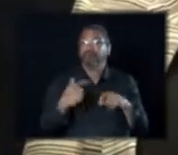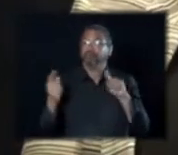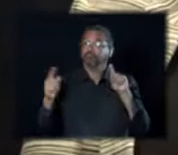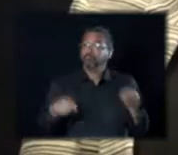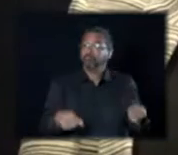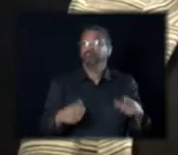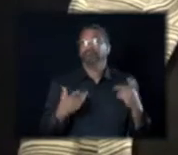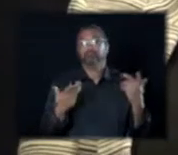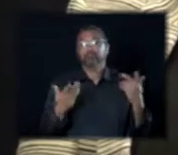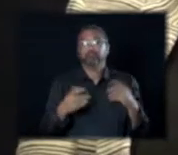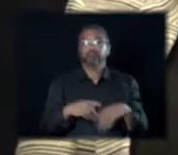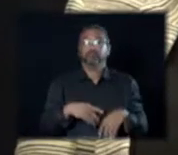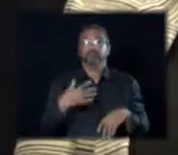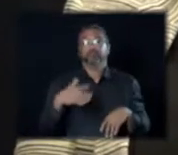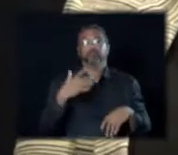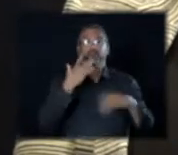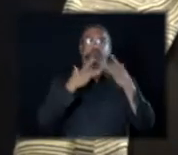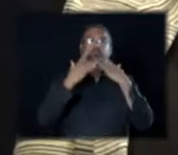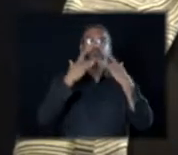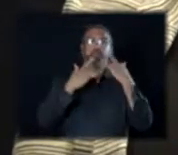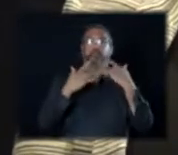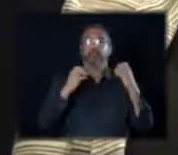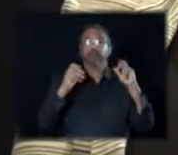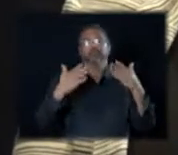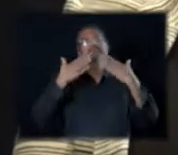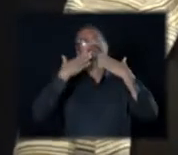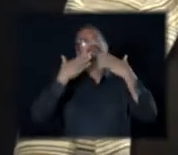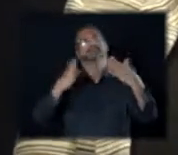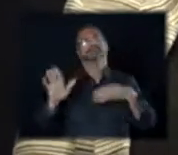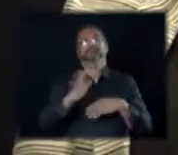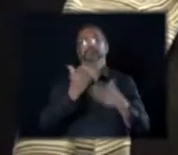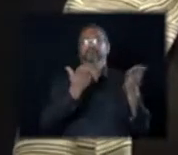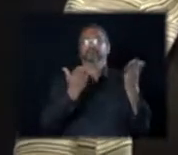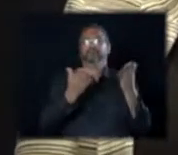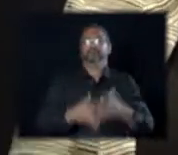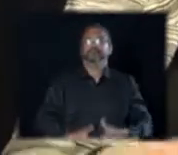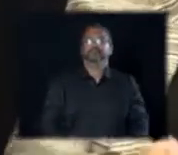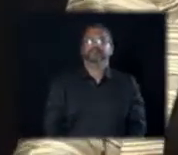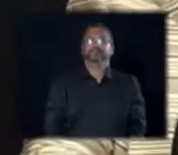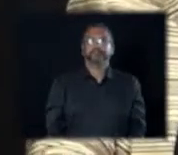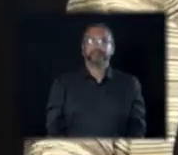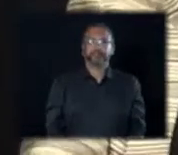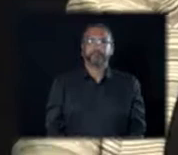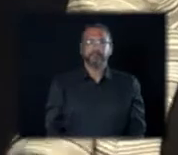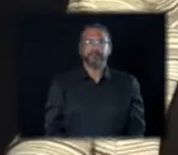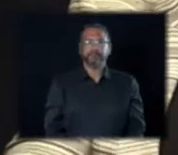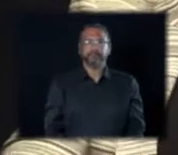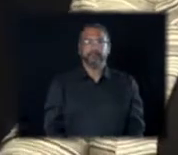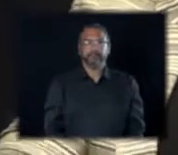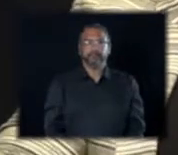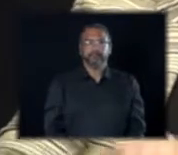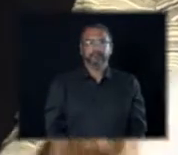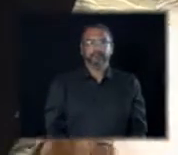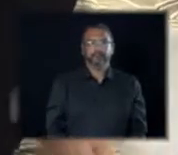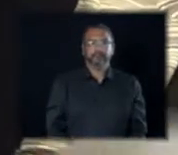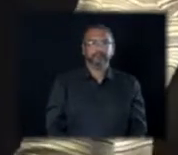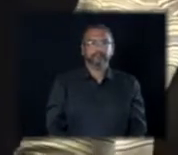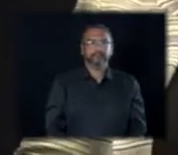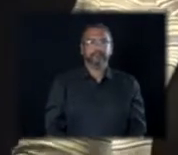tiempo, disponibilidad. Ha sido muy valioso y de gran ayuda, y gracias por su servicio.